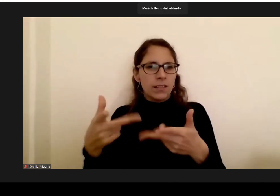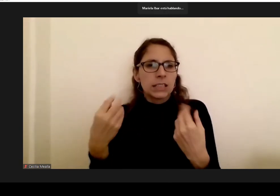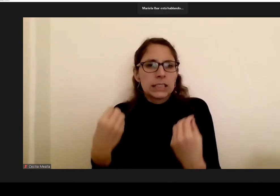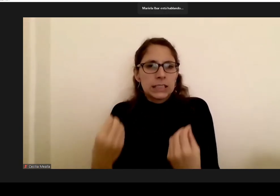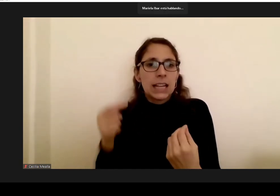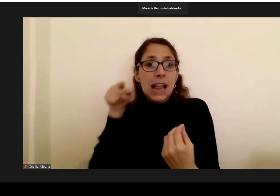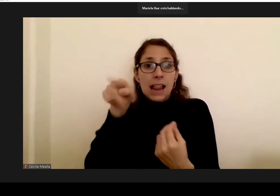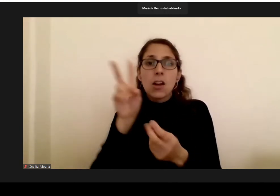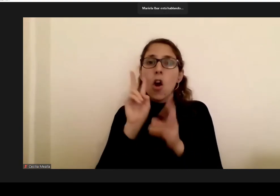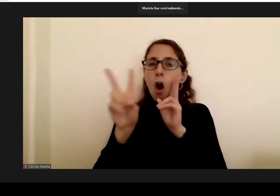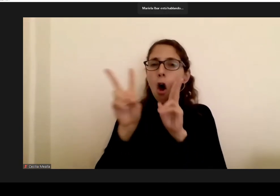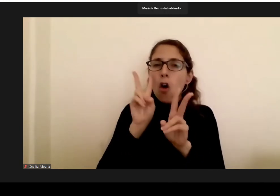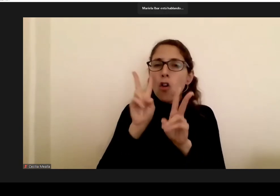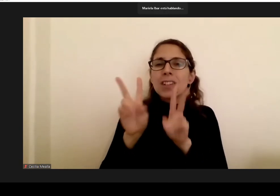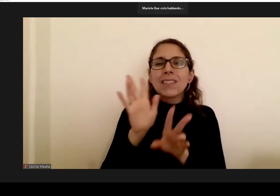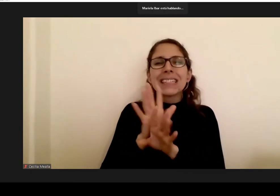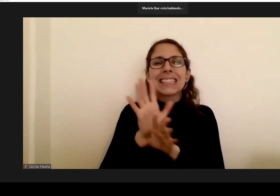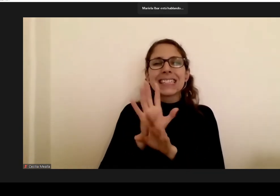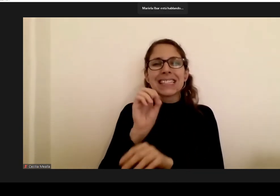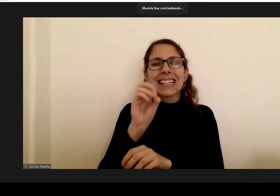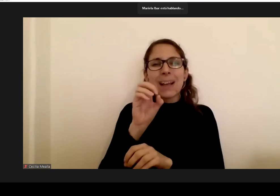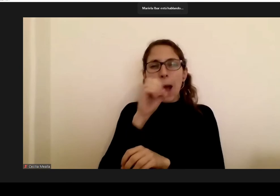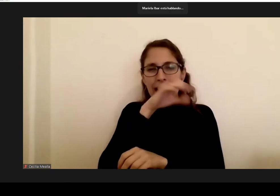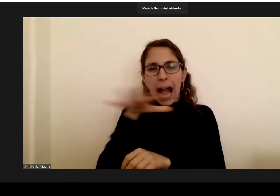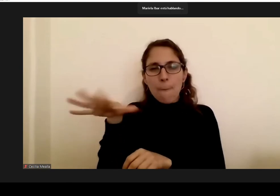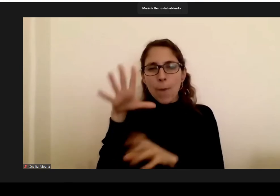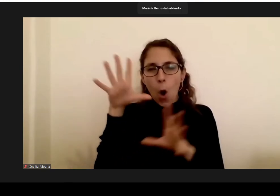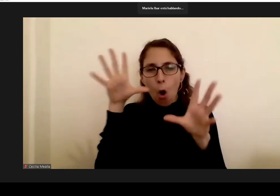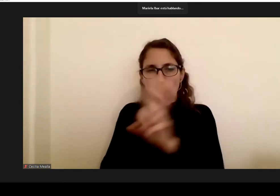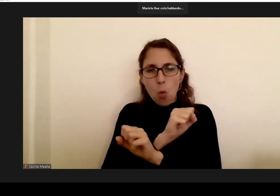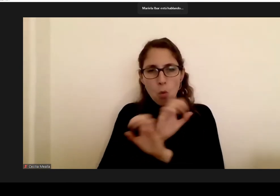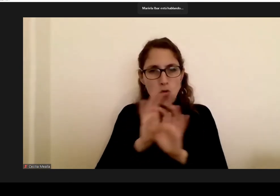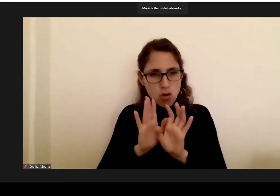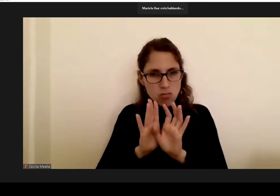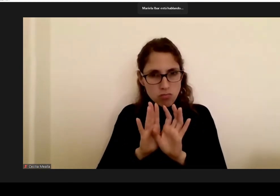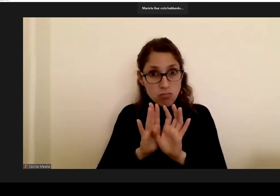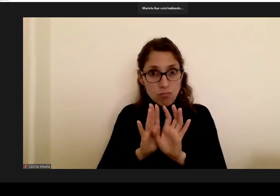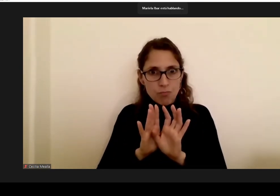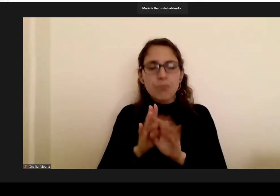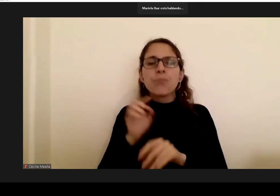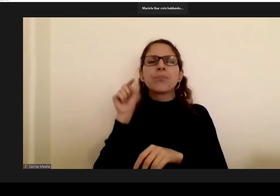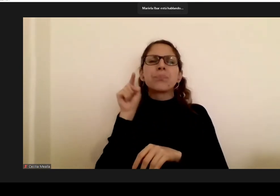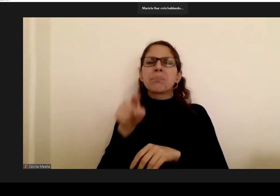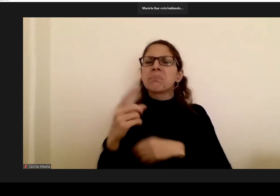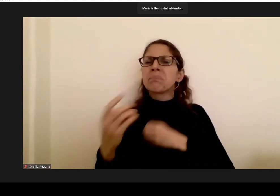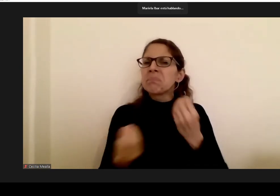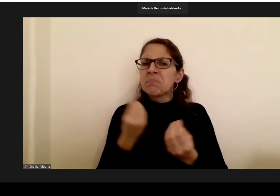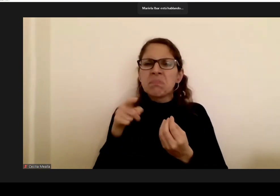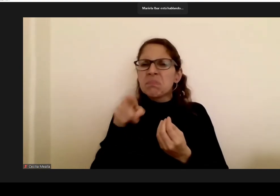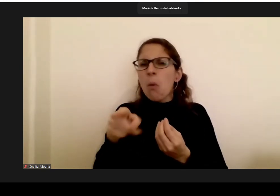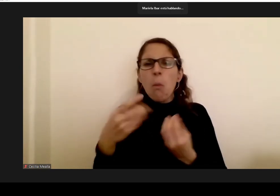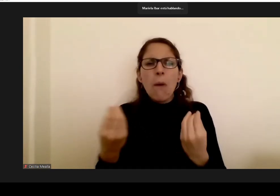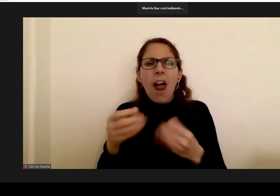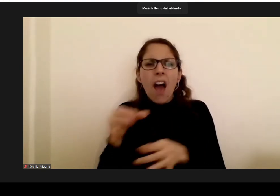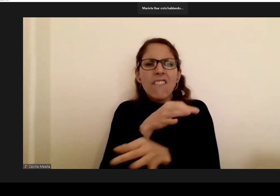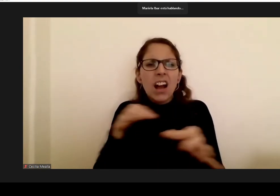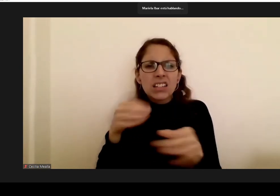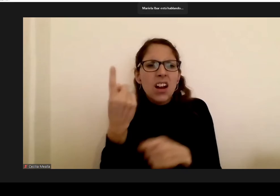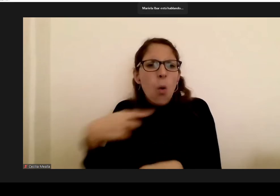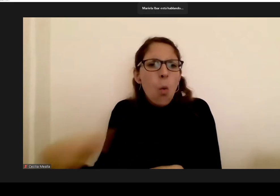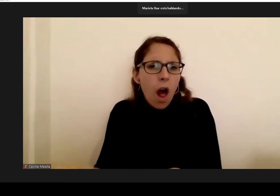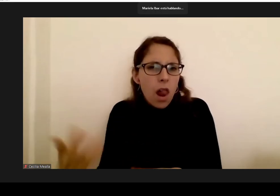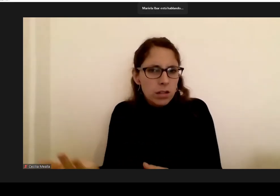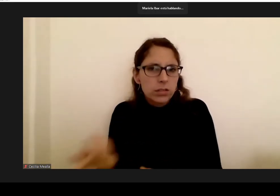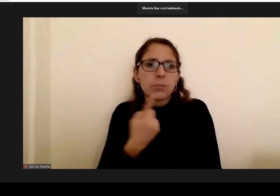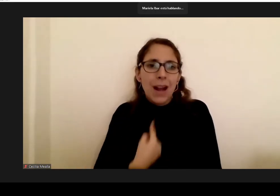observación en campo oscuro, ¿sí? Una técnica de coloración les pregunta, ¿para qué tipo de bacterias se utiliza? Bueno, esa es,